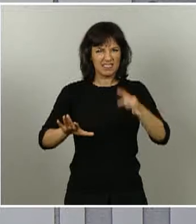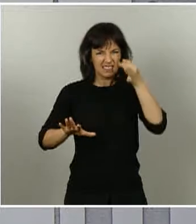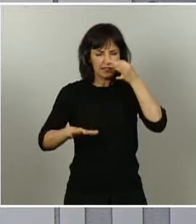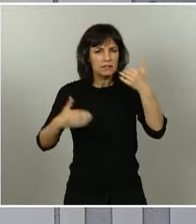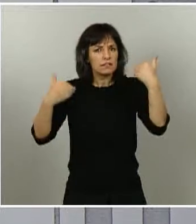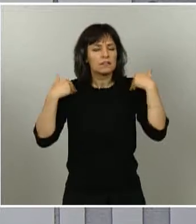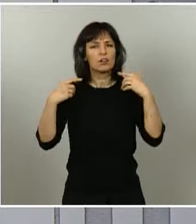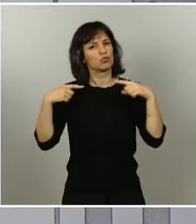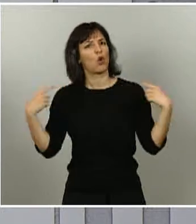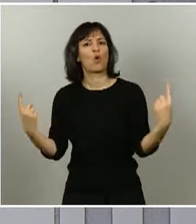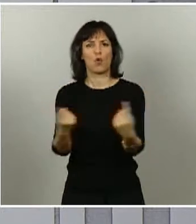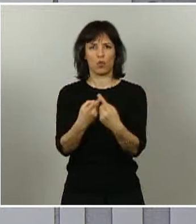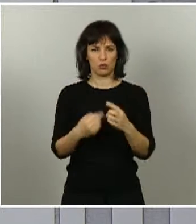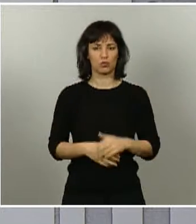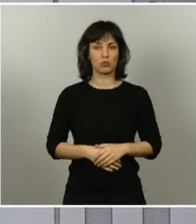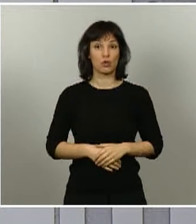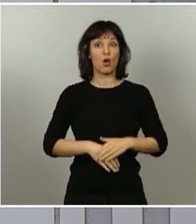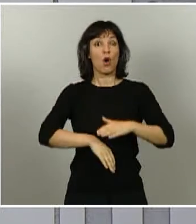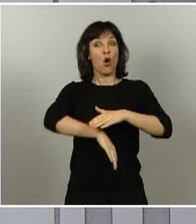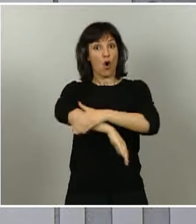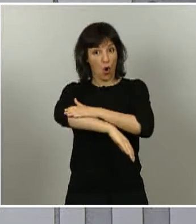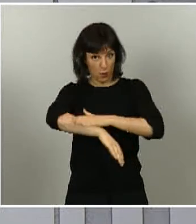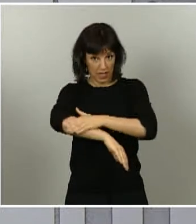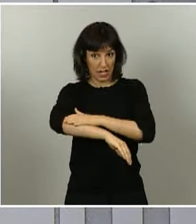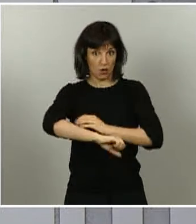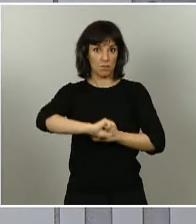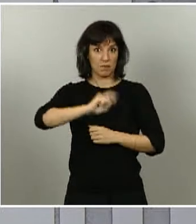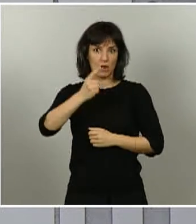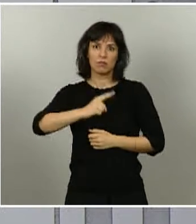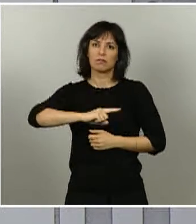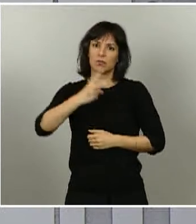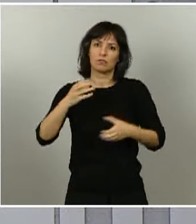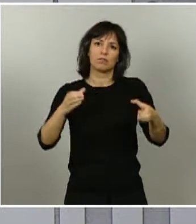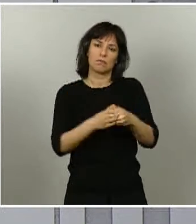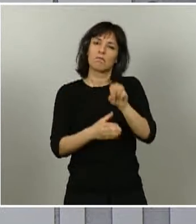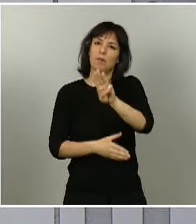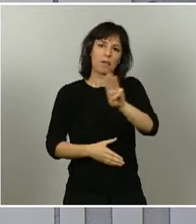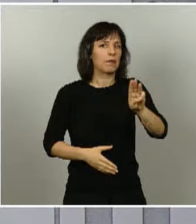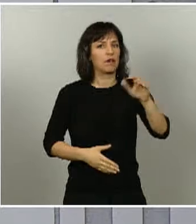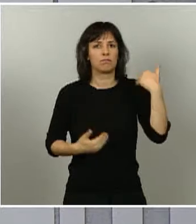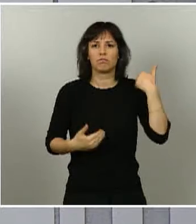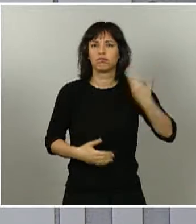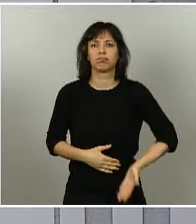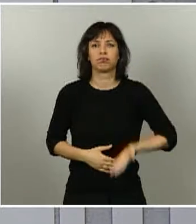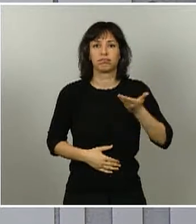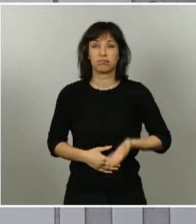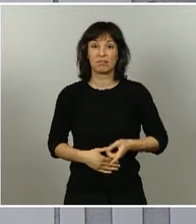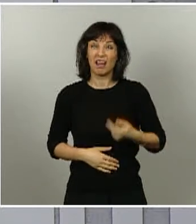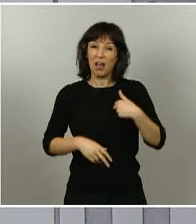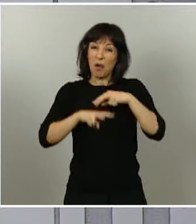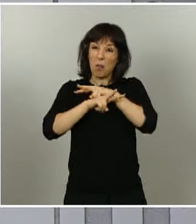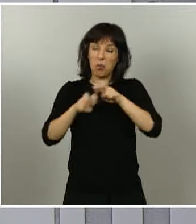a continuación del Gobierno, el principal responsable es el Partido Popular, un partido que ha dimitido desde el primer día de